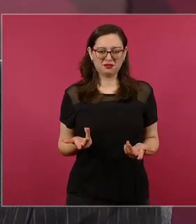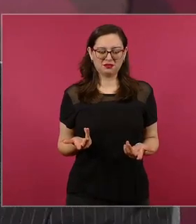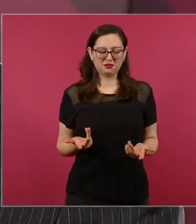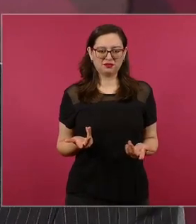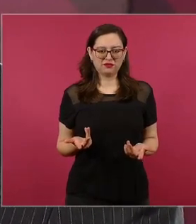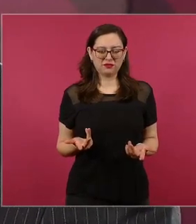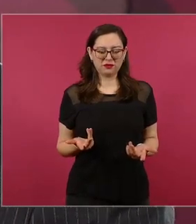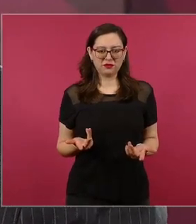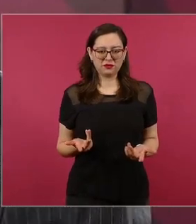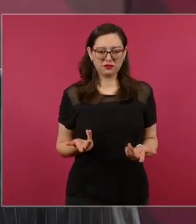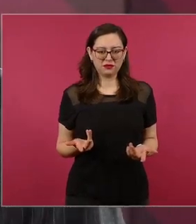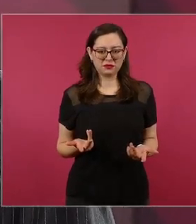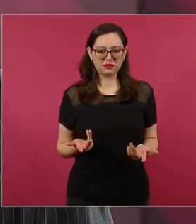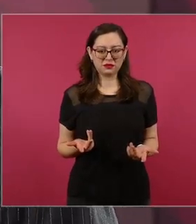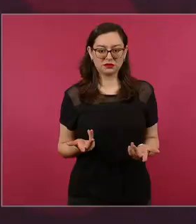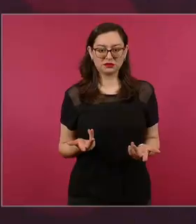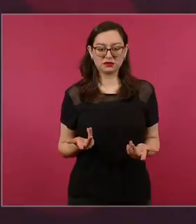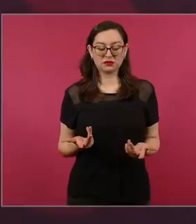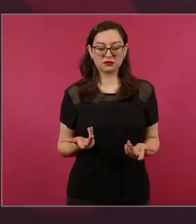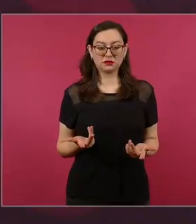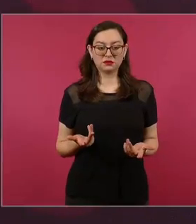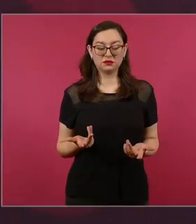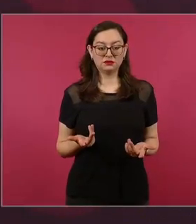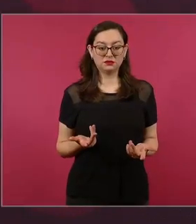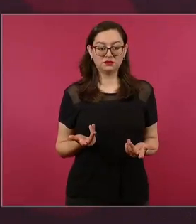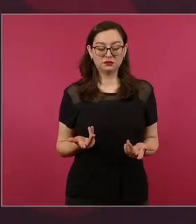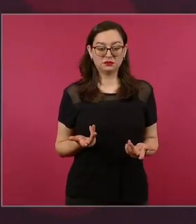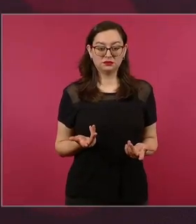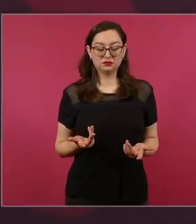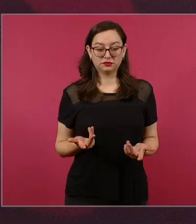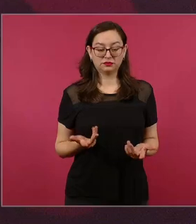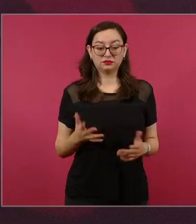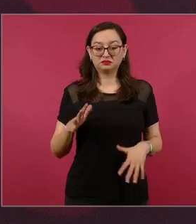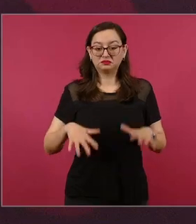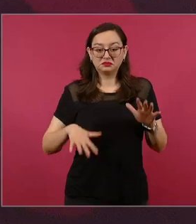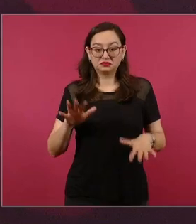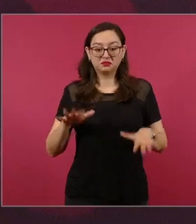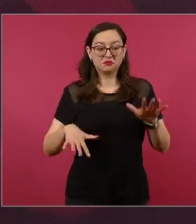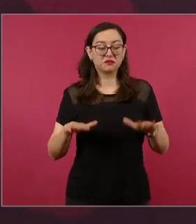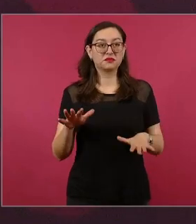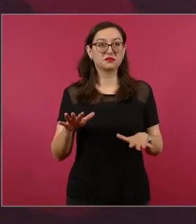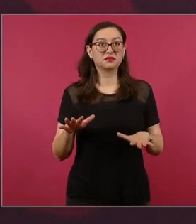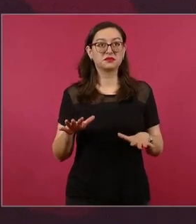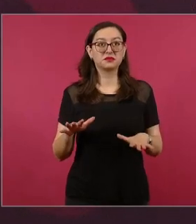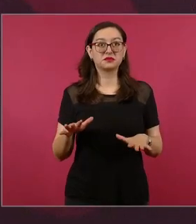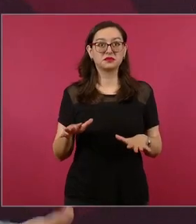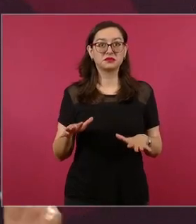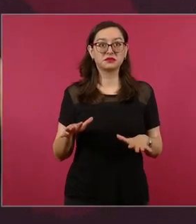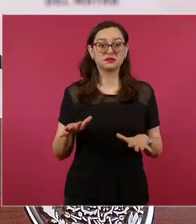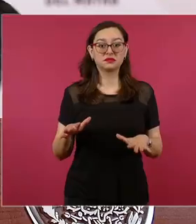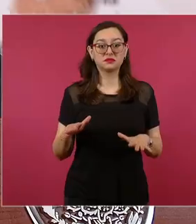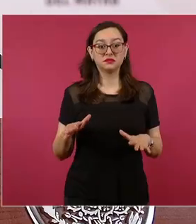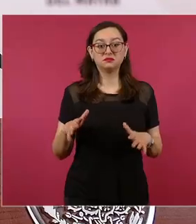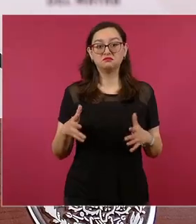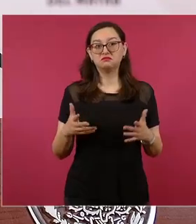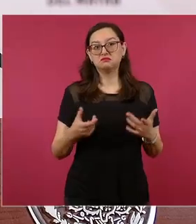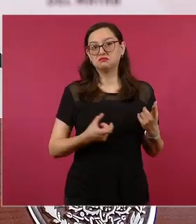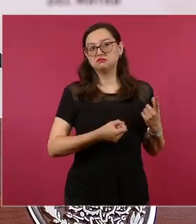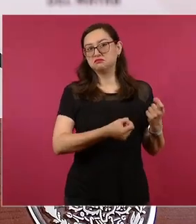Hay quienes no toman mucho en cuenta esto, porque el general Cárdenas